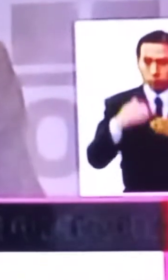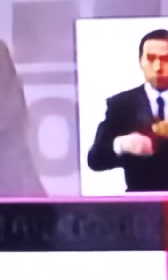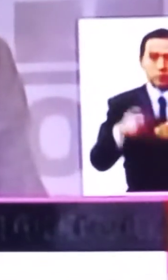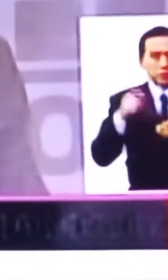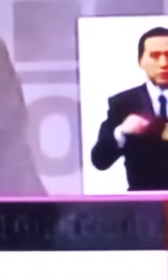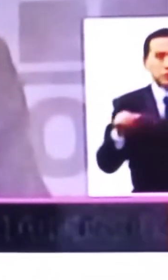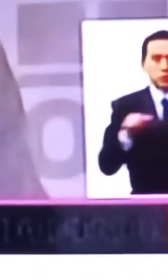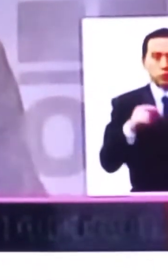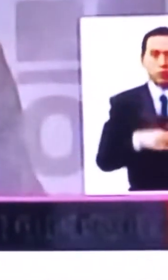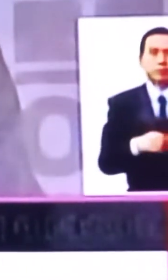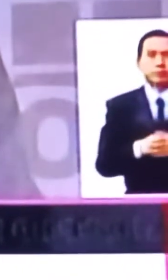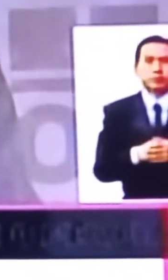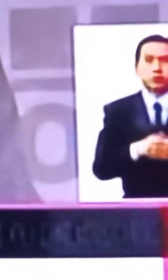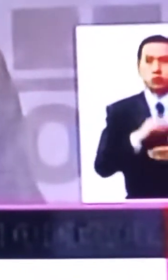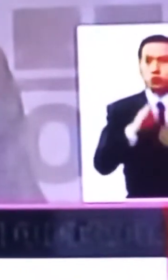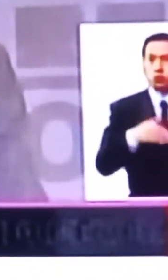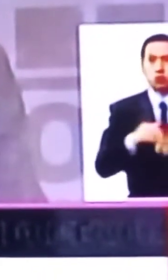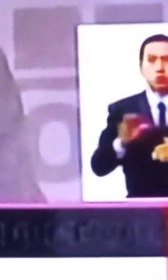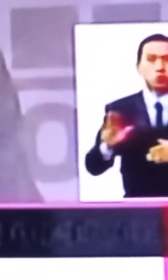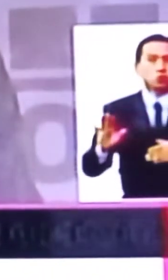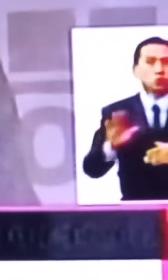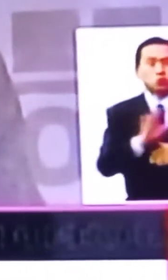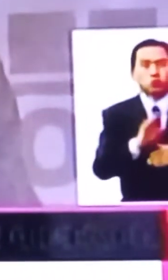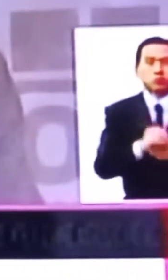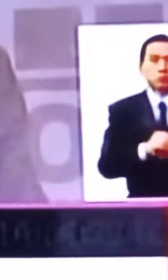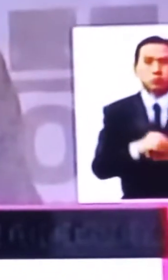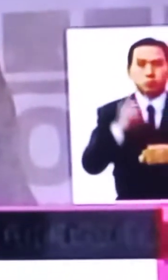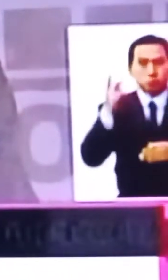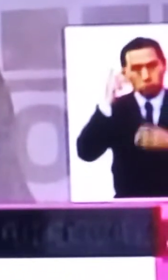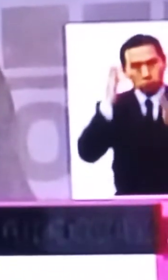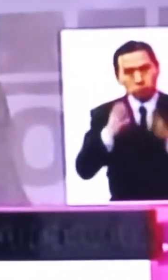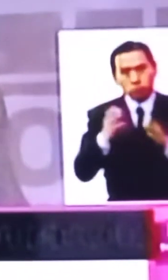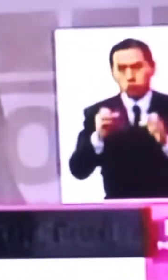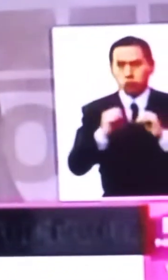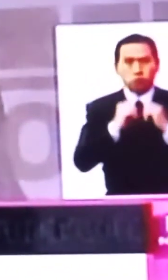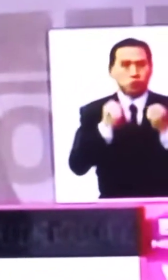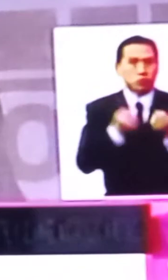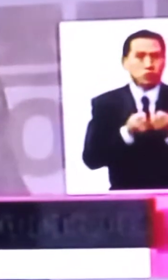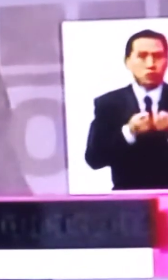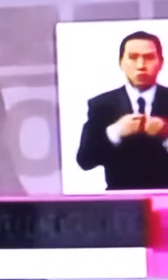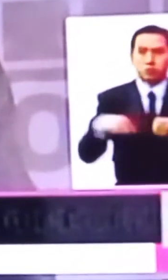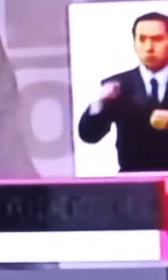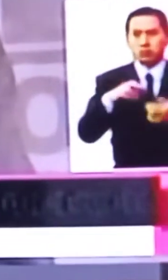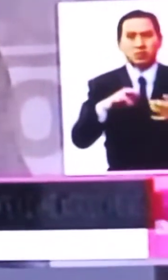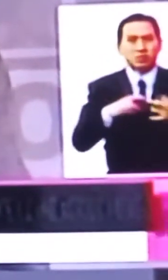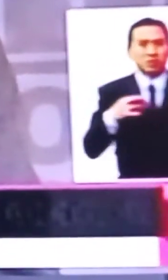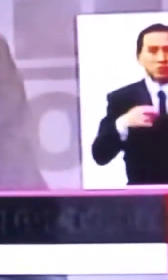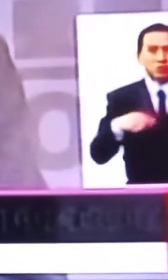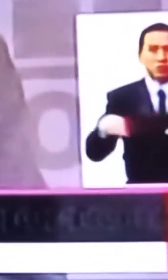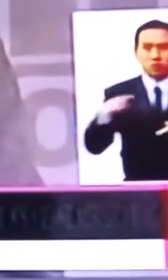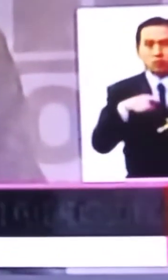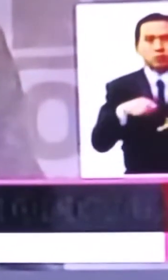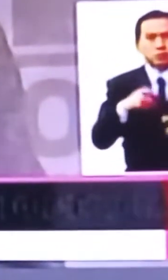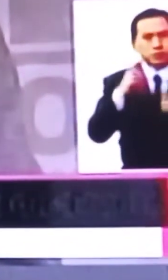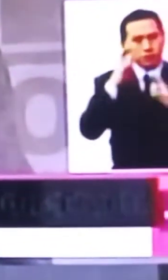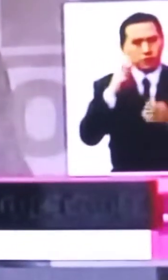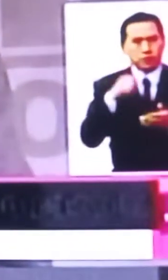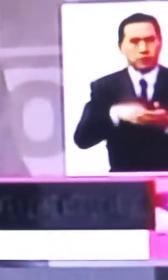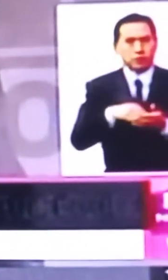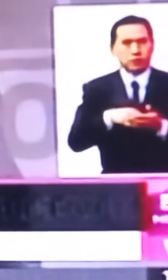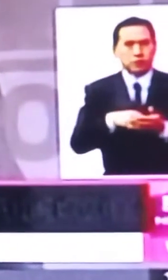manera, que todos los actores políticos, sociales y regionales respetemos